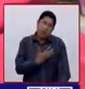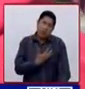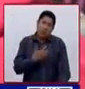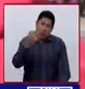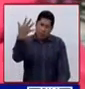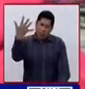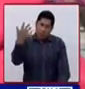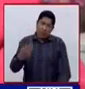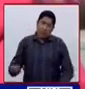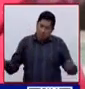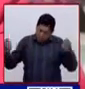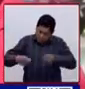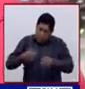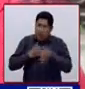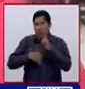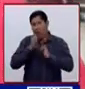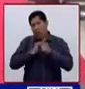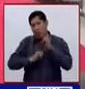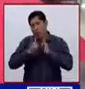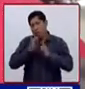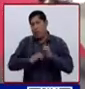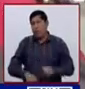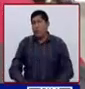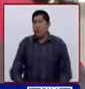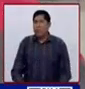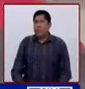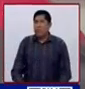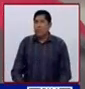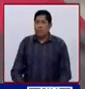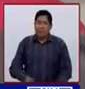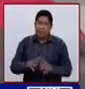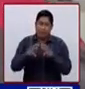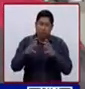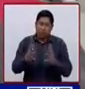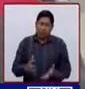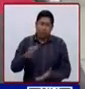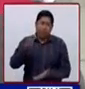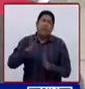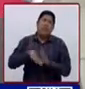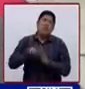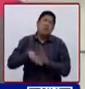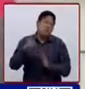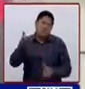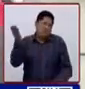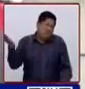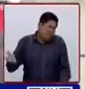una de 5 bolivianos. ¿Para comprar qué? ¿Qué compran? ¿Qué? ¿Qué compran?